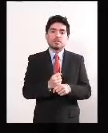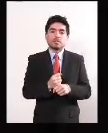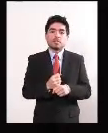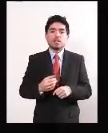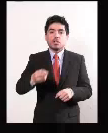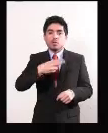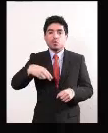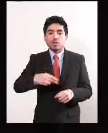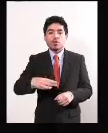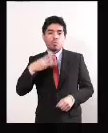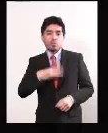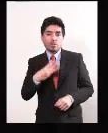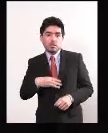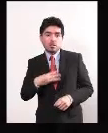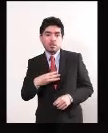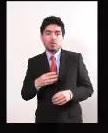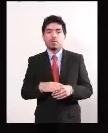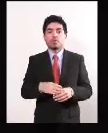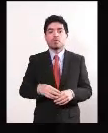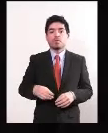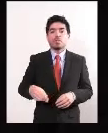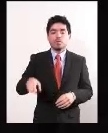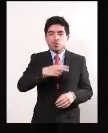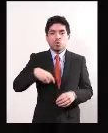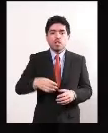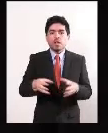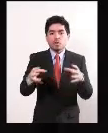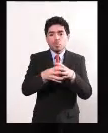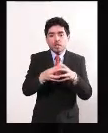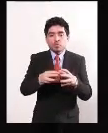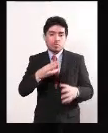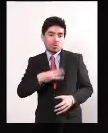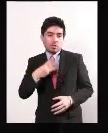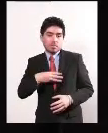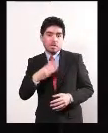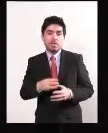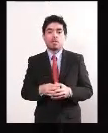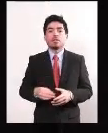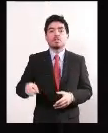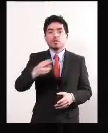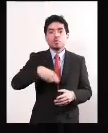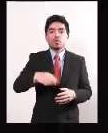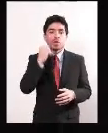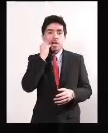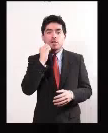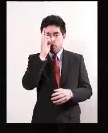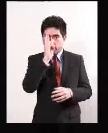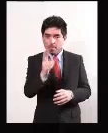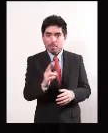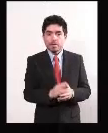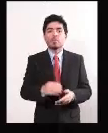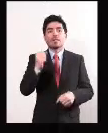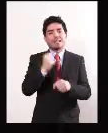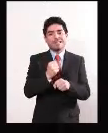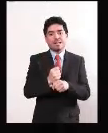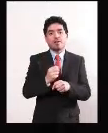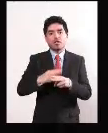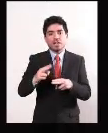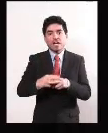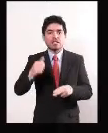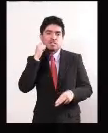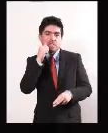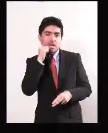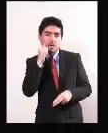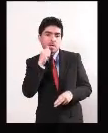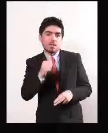de nuestro municipio, de nuestras corporaciones municipales, y nuestro cariño y respeto para la labor que hacen en el día a